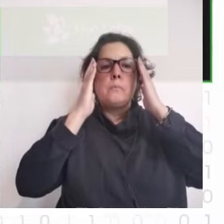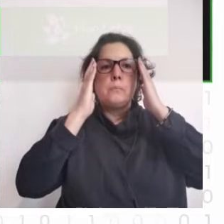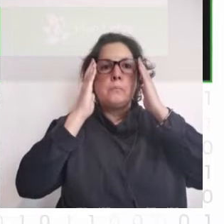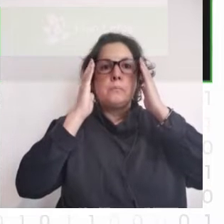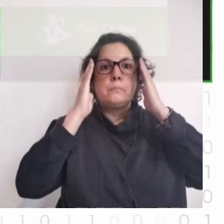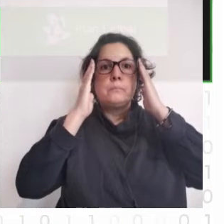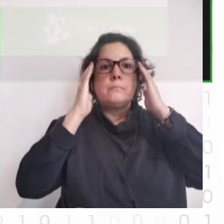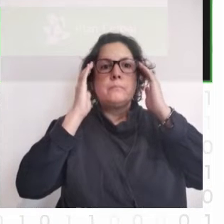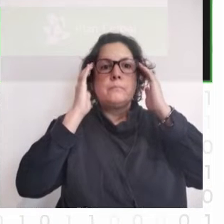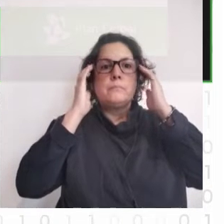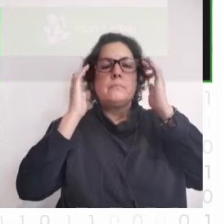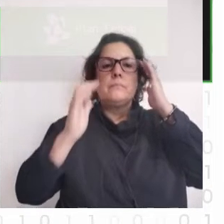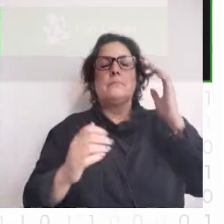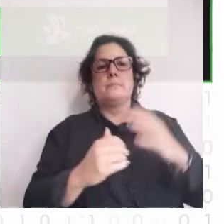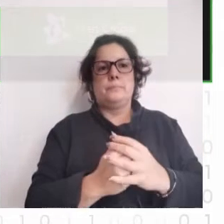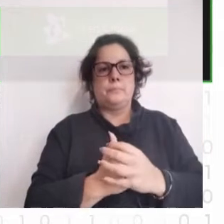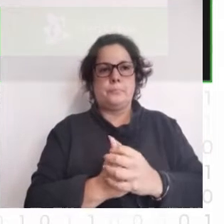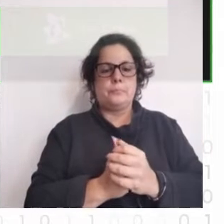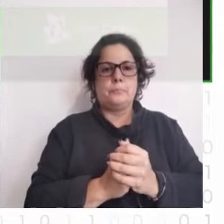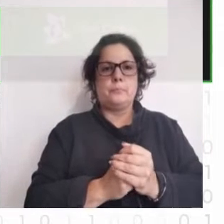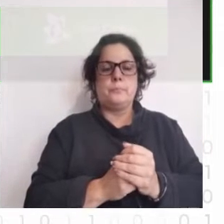¿Alguna señal? Sí, perfecto.